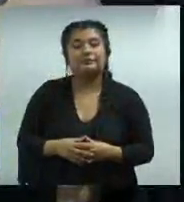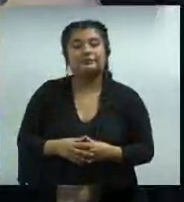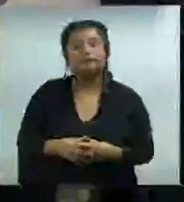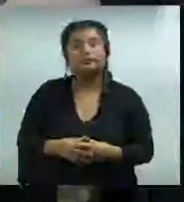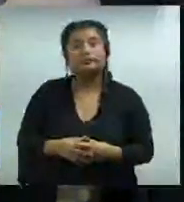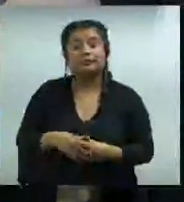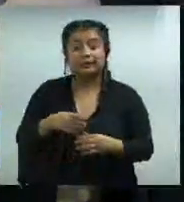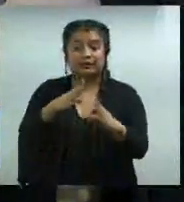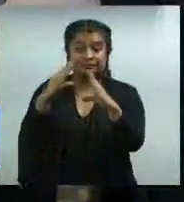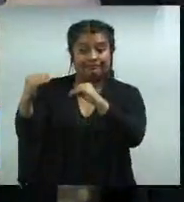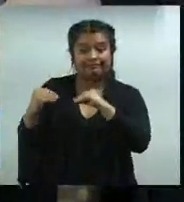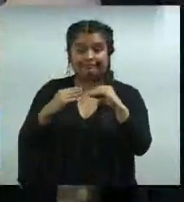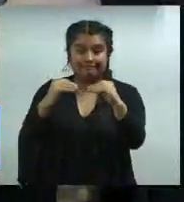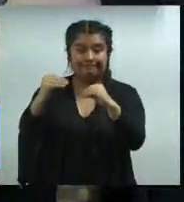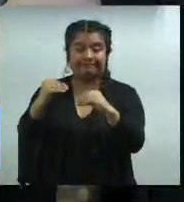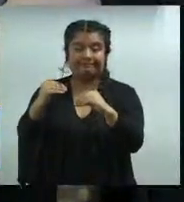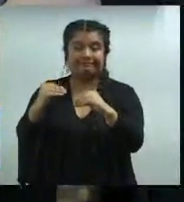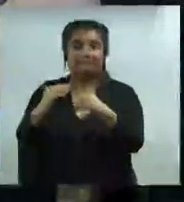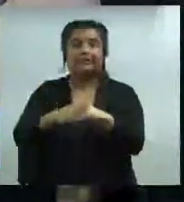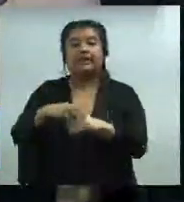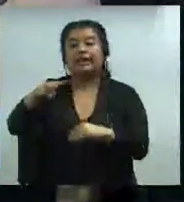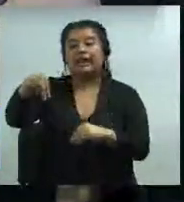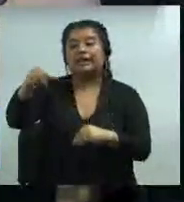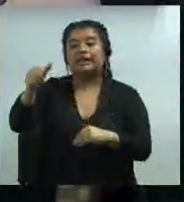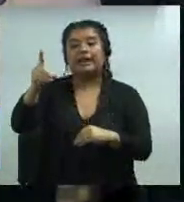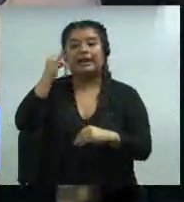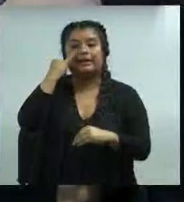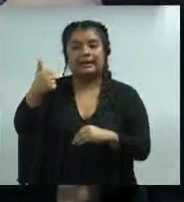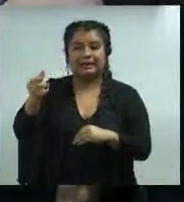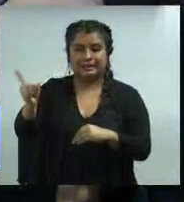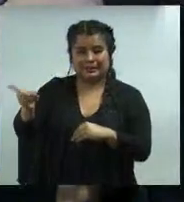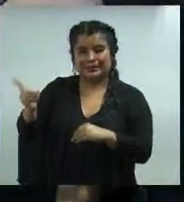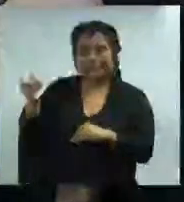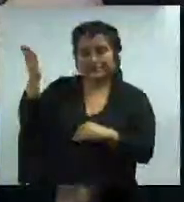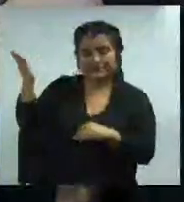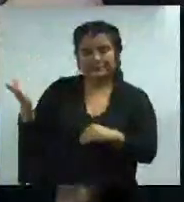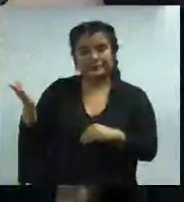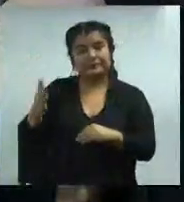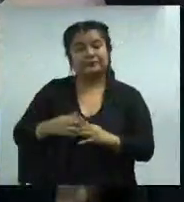Para la discusión tiene la palabra la diputada Nadia de León.